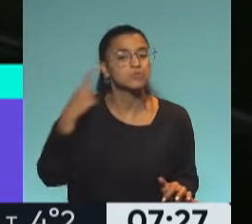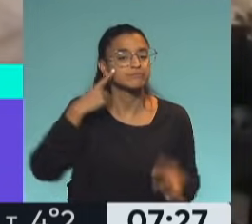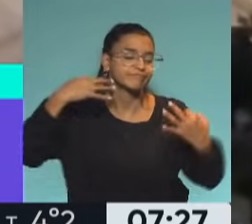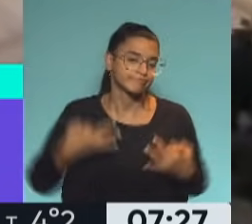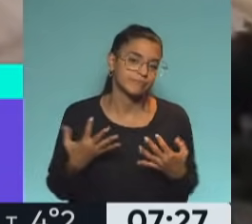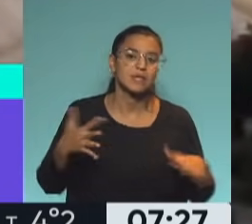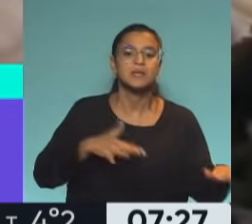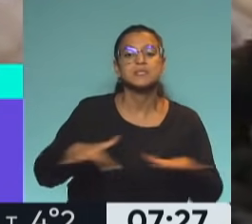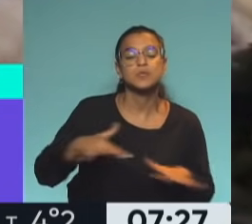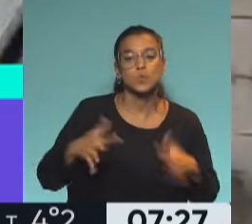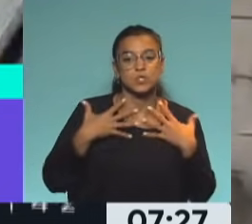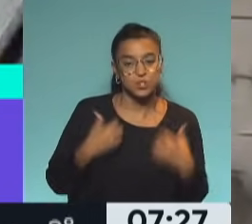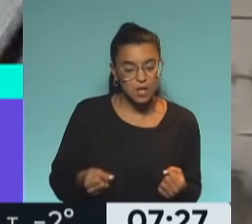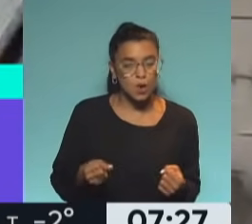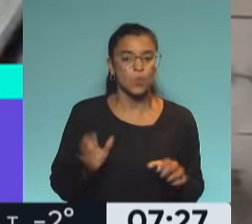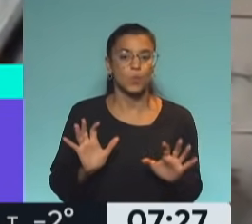común, la situación sanitaria,